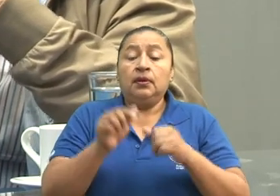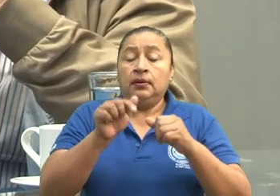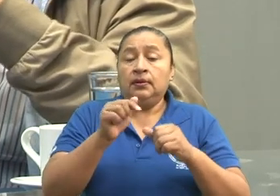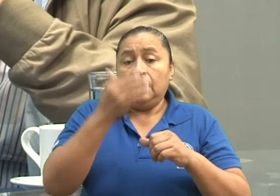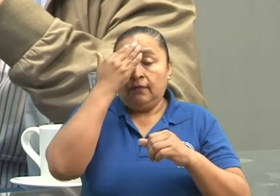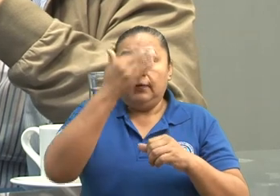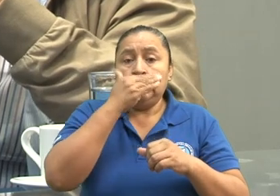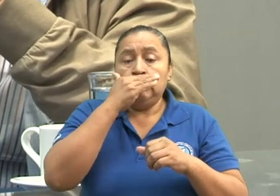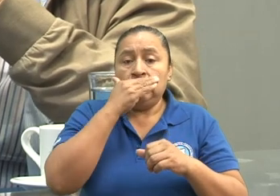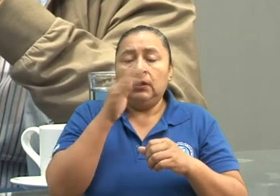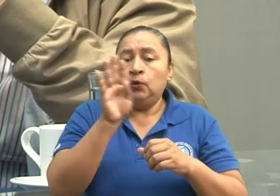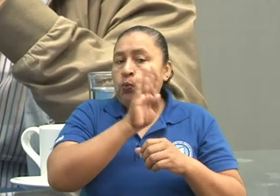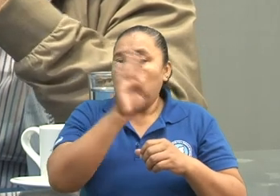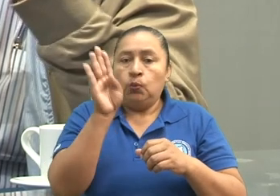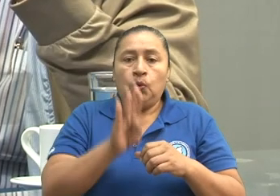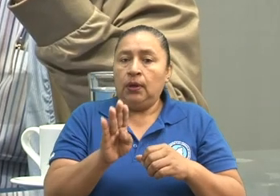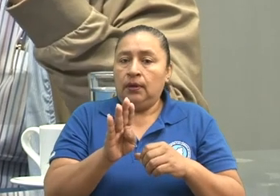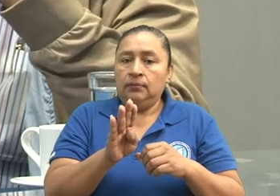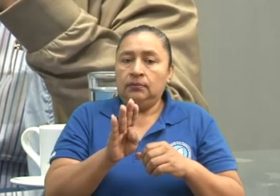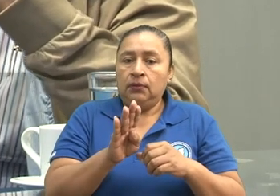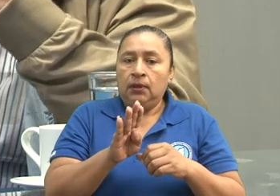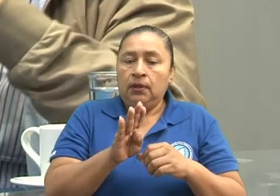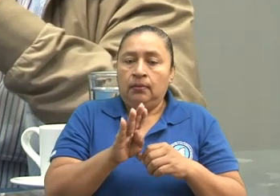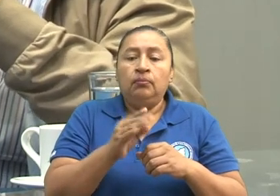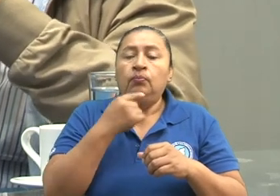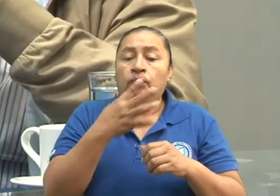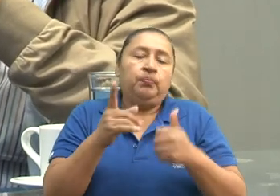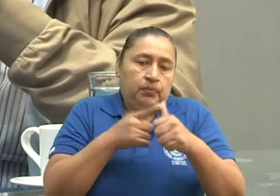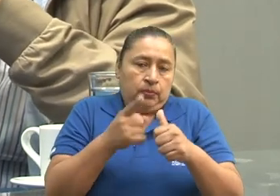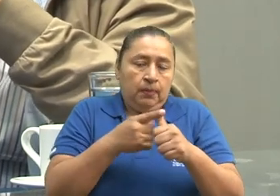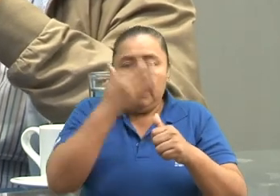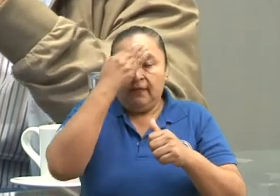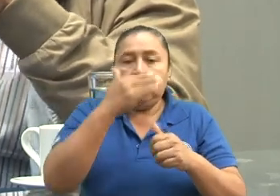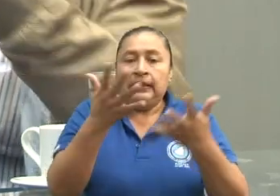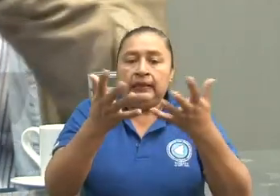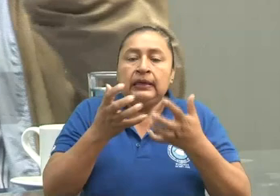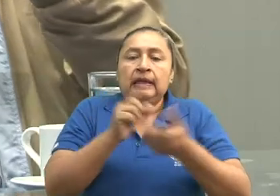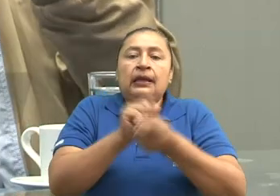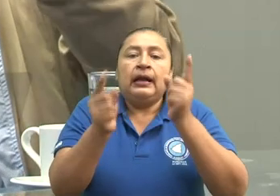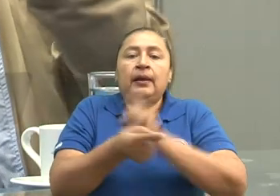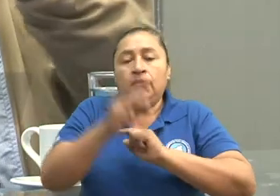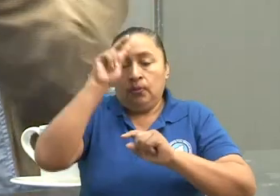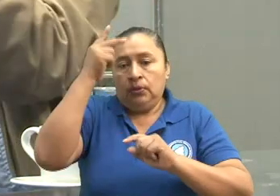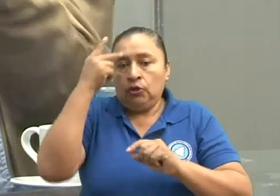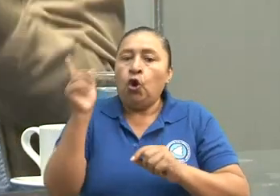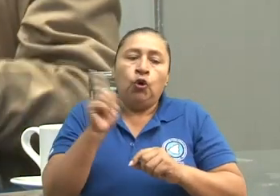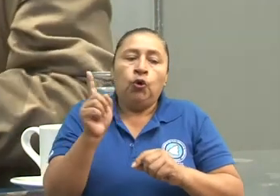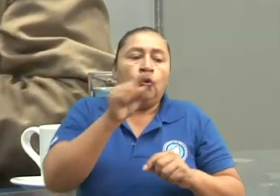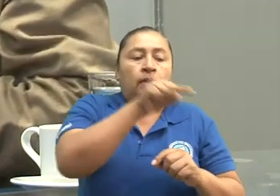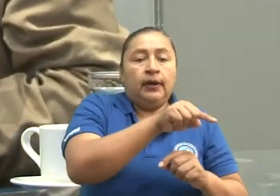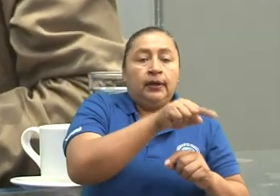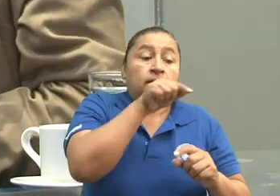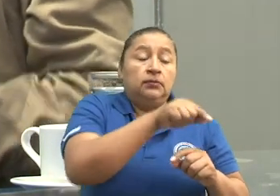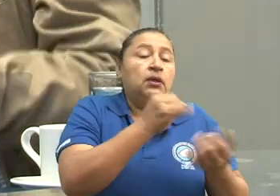Sandinista nunca fue... Primero, quería un real cambio político en Nicaragua, no el cambio que querían los conservadores, porque era un somocismo